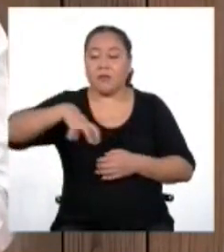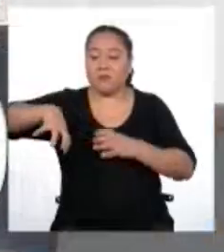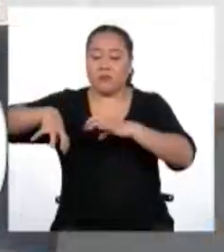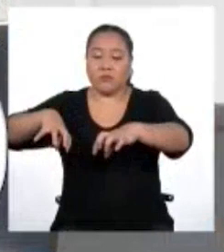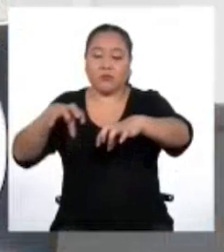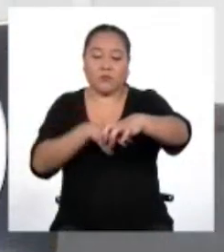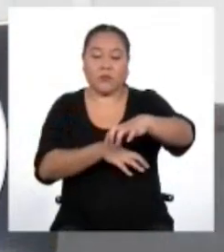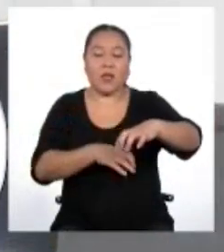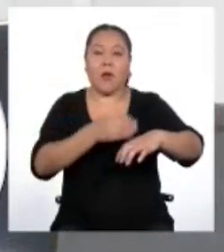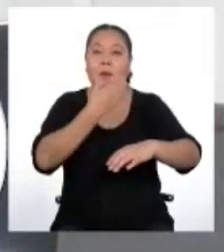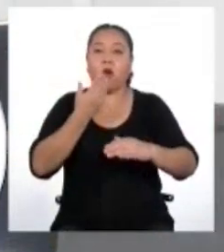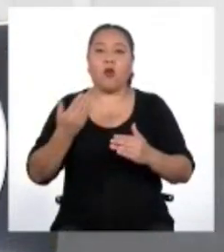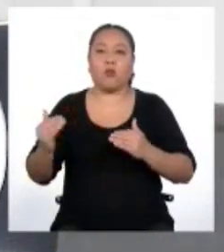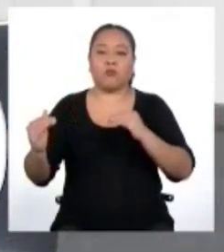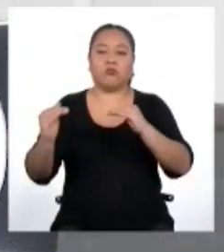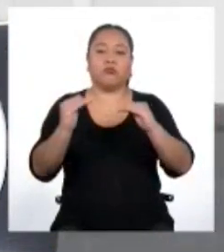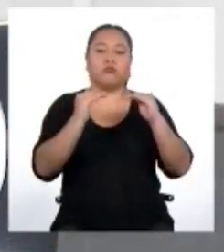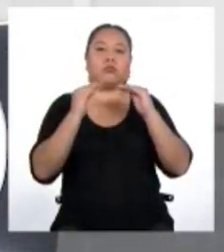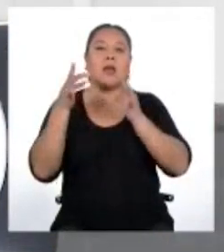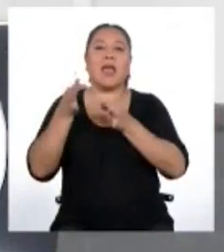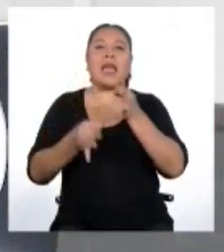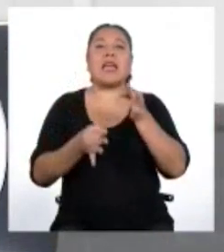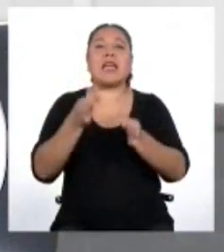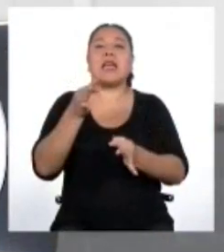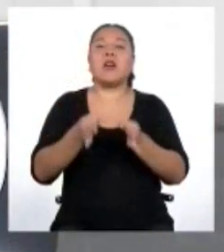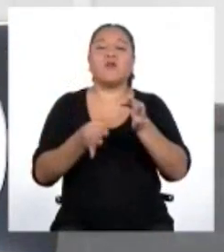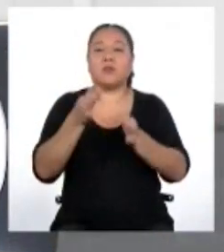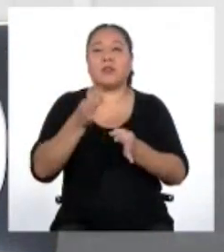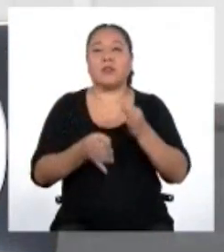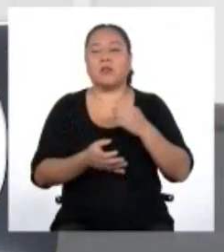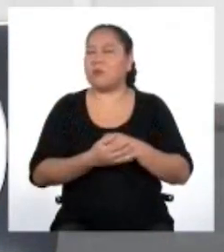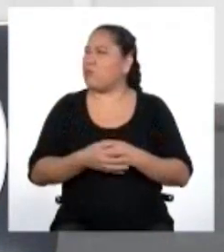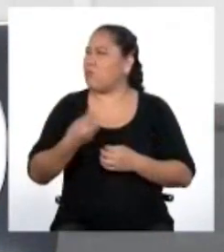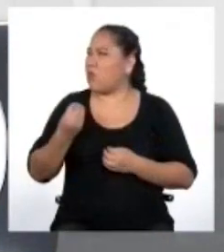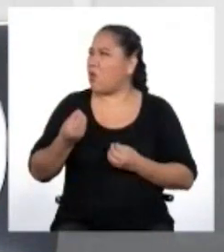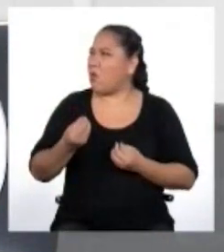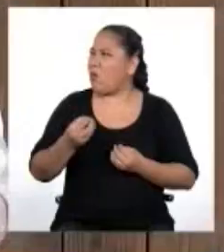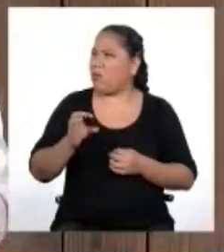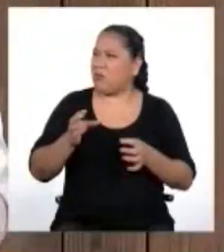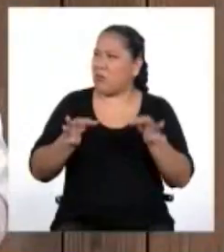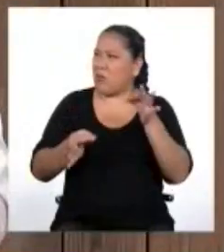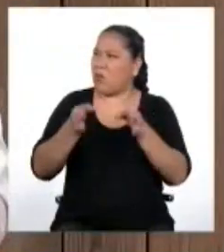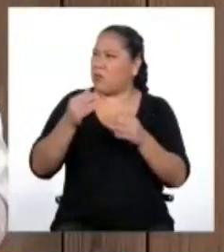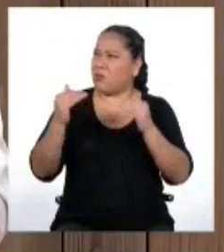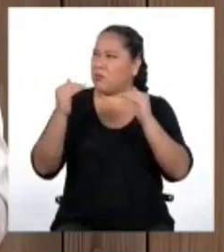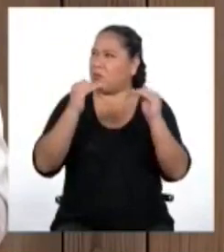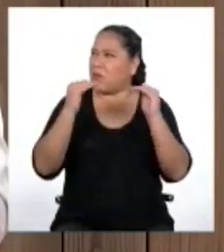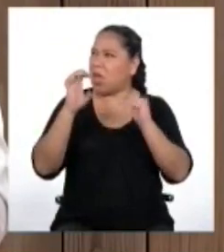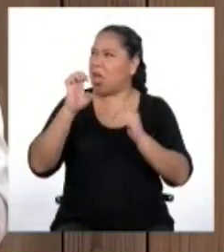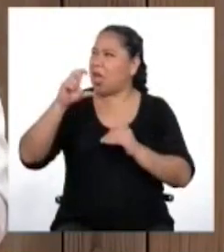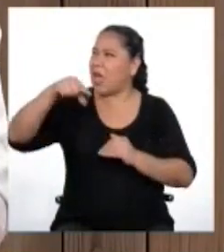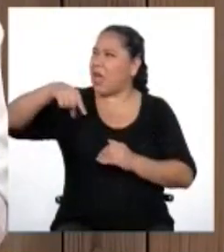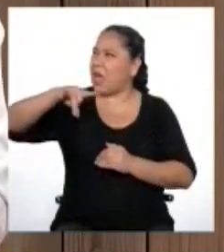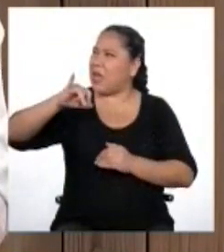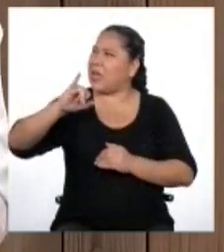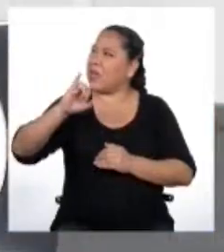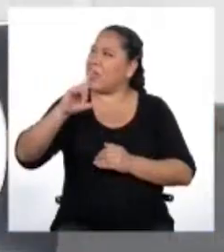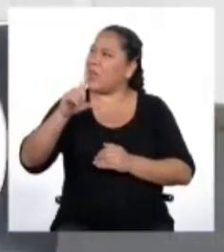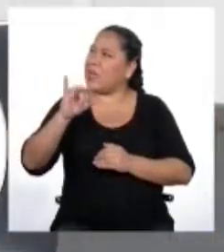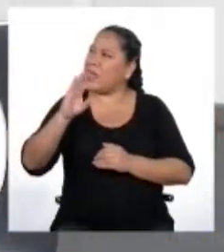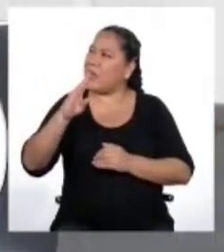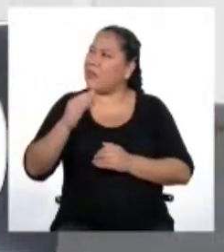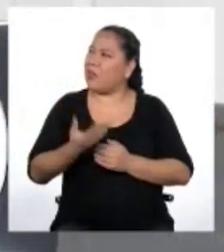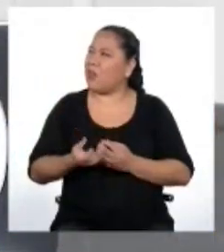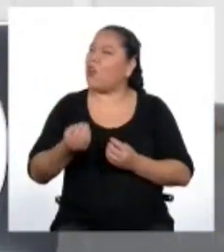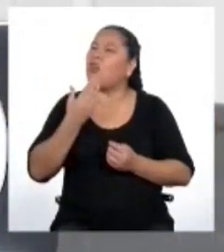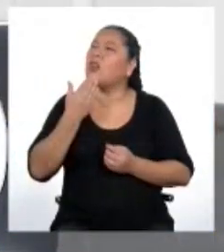equilibrio. Ya, pero ¿equilibrio en qué sentido? No entiendo bien esa parte. A ver, ¿con quién vives en casa?